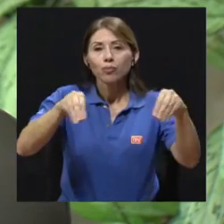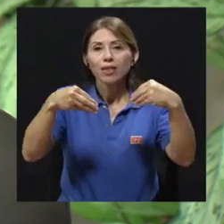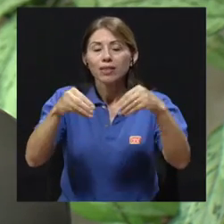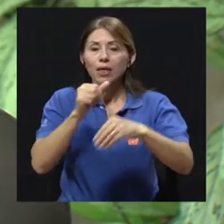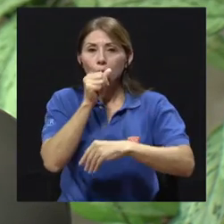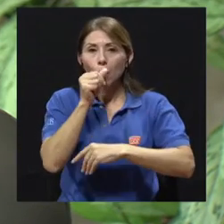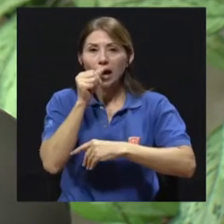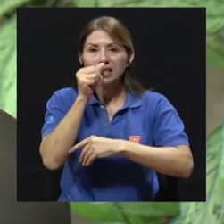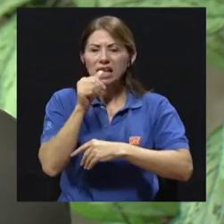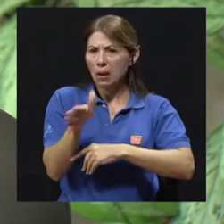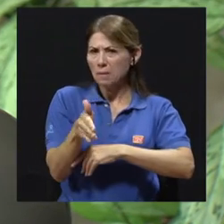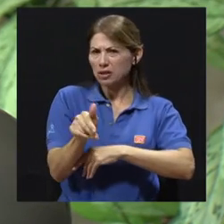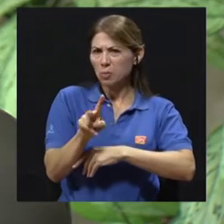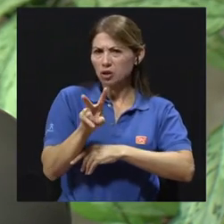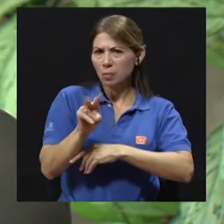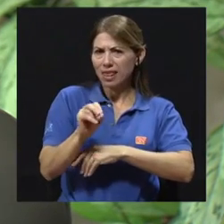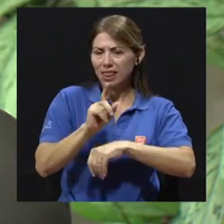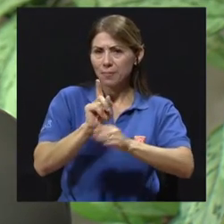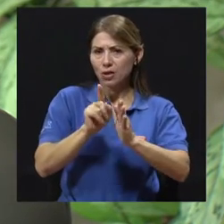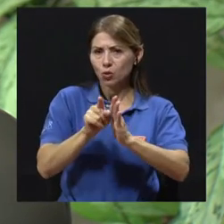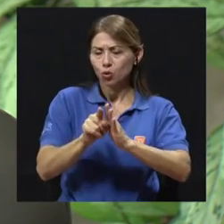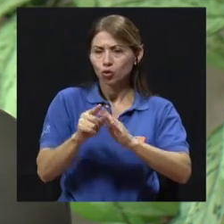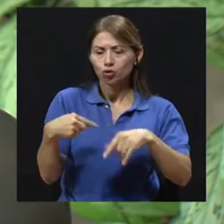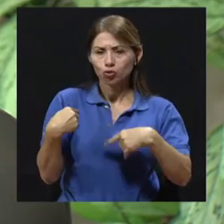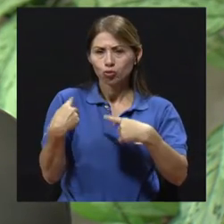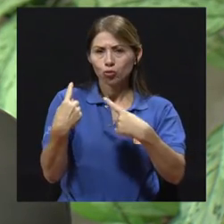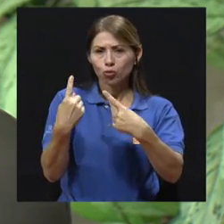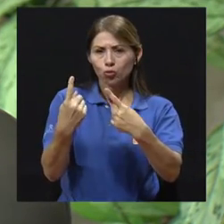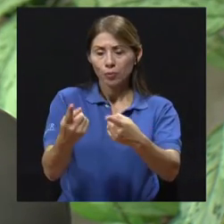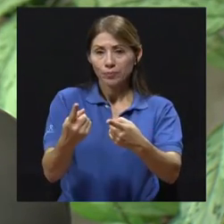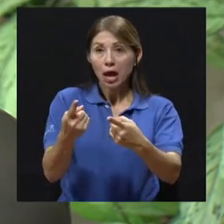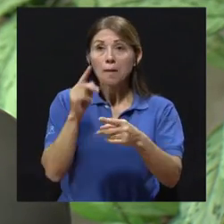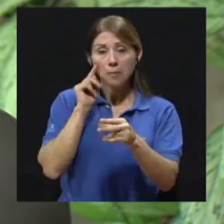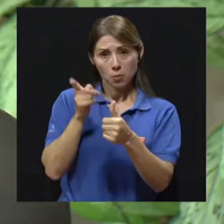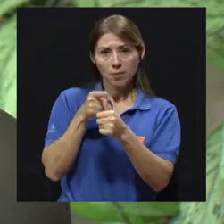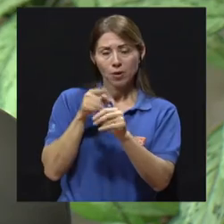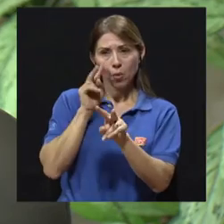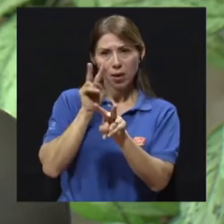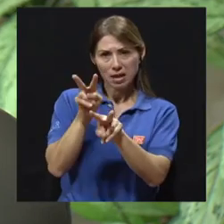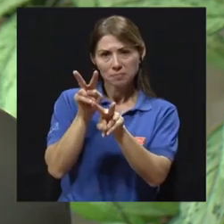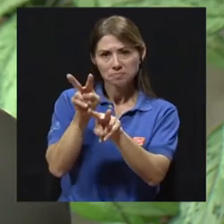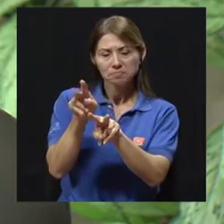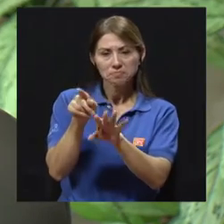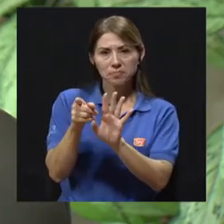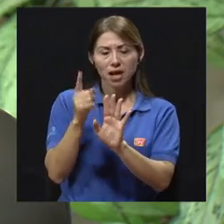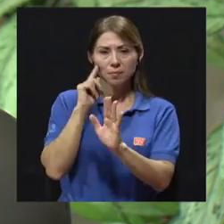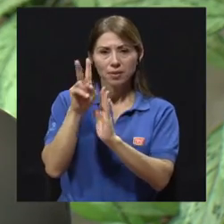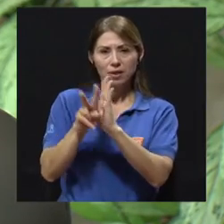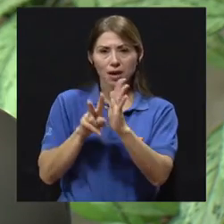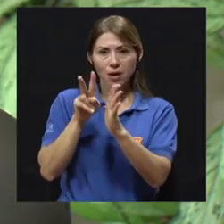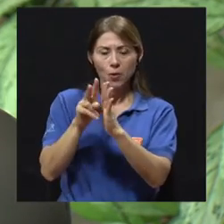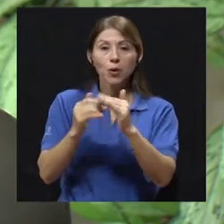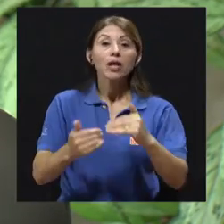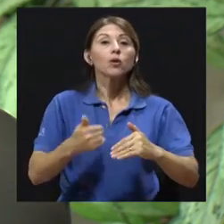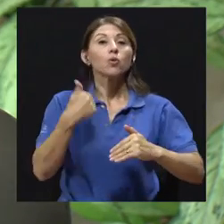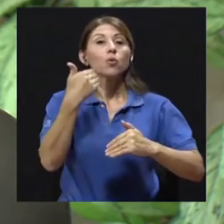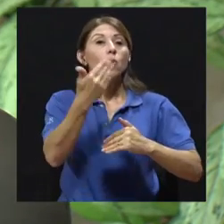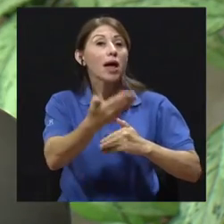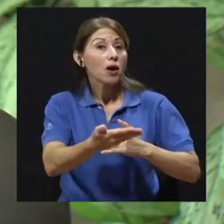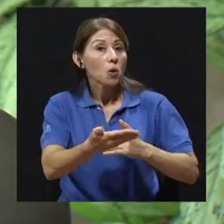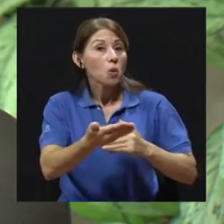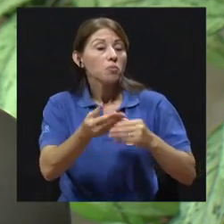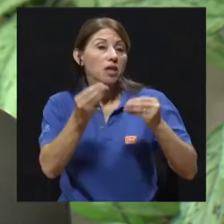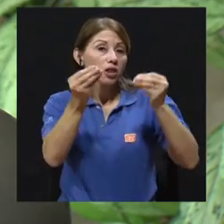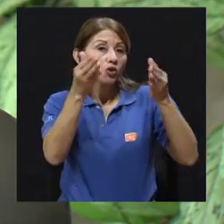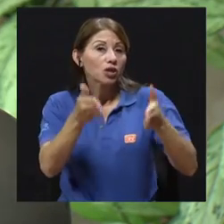alrededor de 20 minutos, más o menos, y luego a que pasen a verlo, dependiendo de la metodología que se utilice, pues entonces